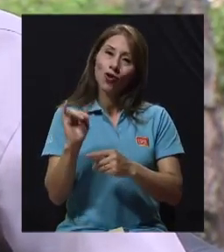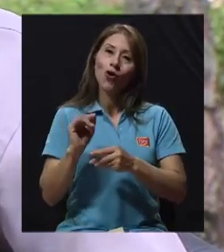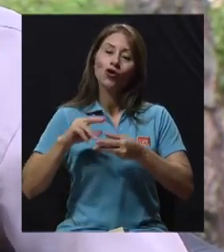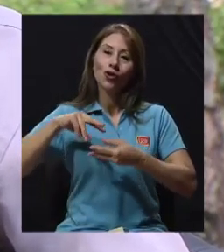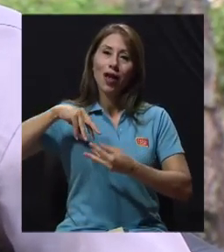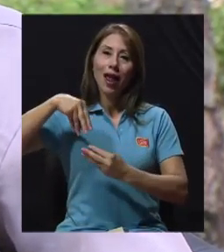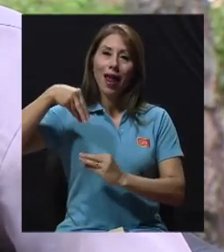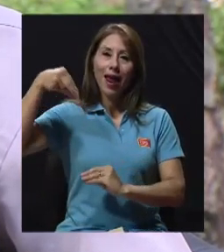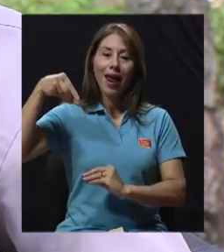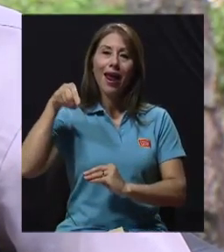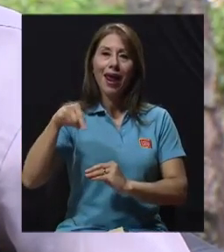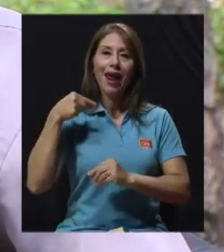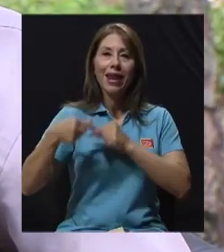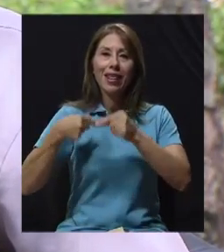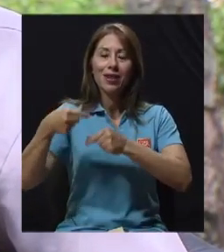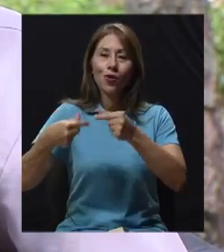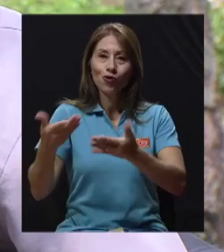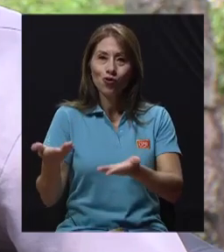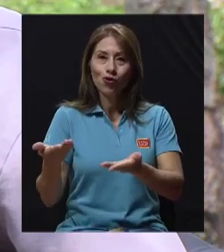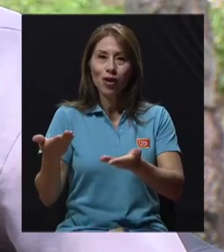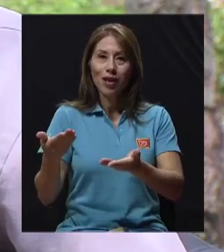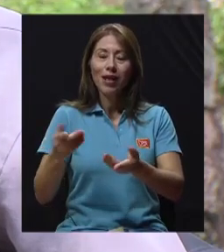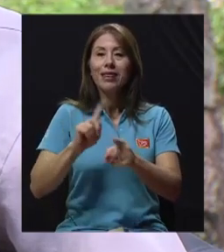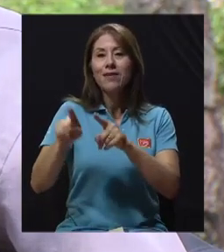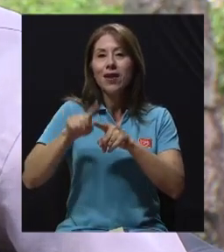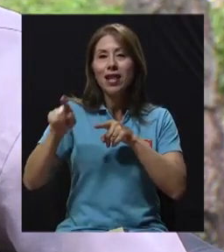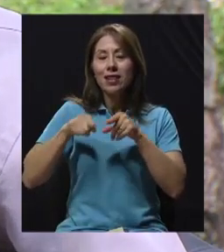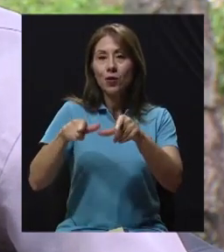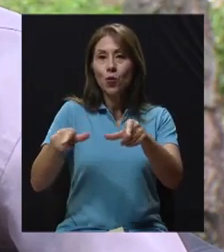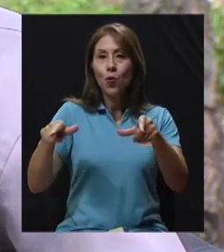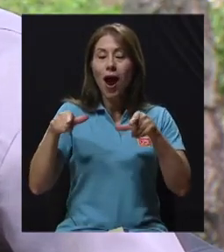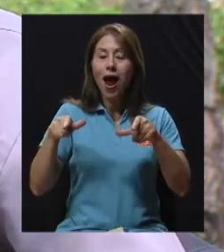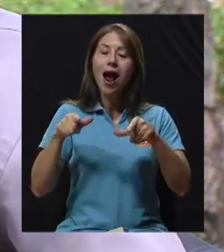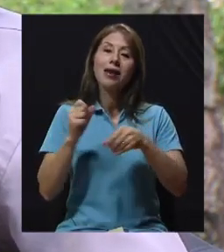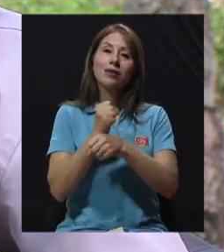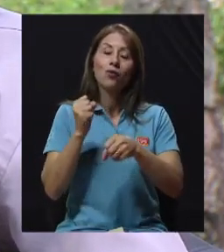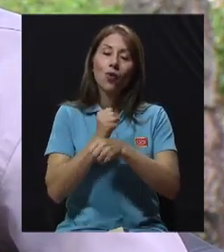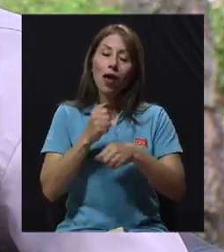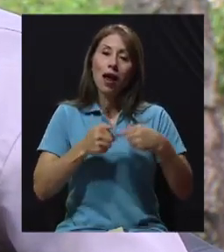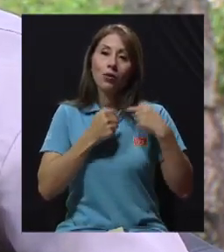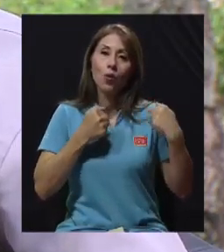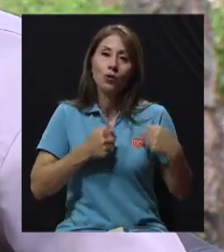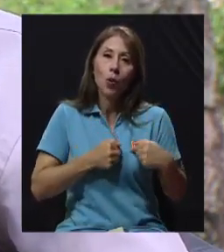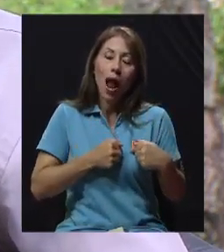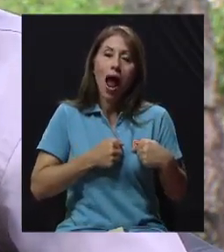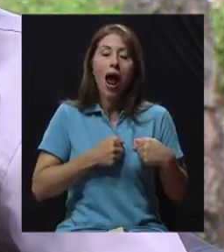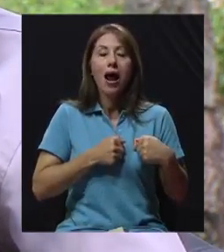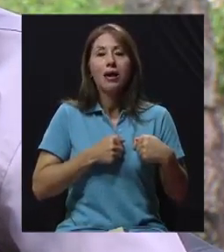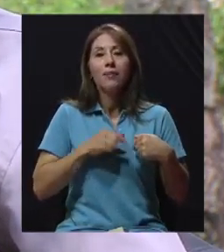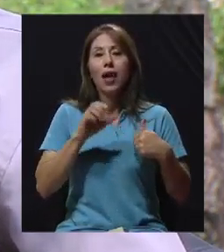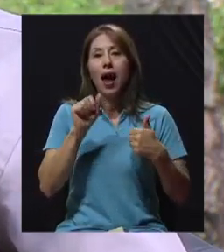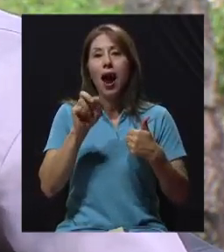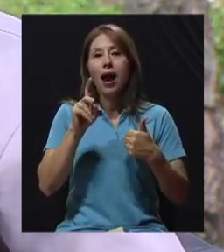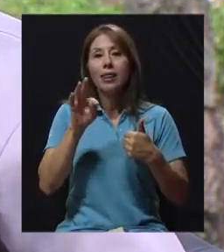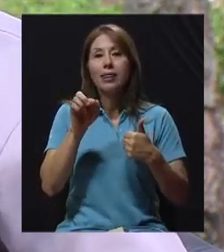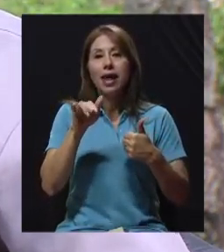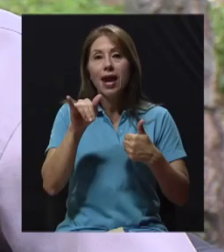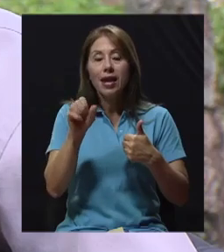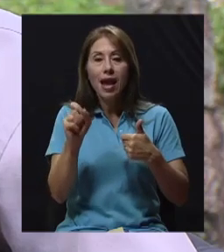alteraciones en diferentes sitios, digamos, del funcionamiento cardiovascular, sea arterias,